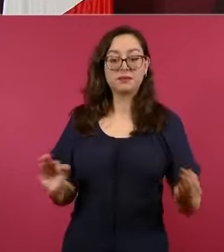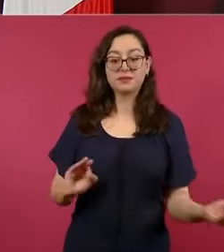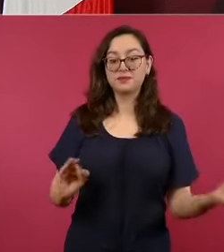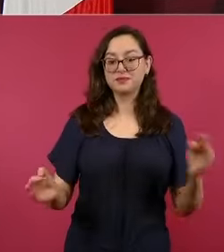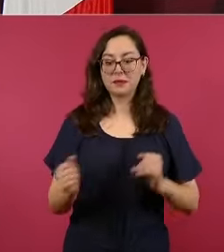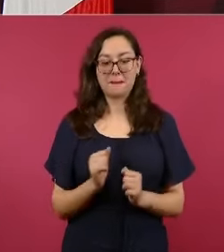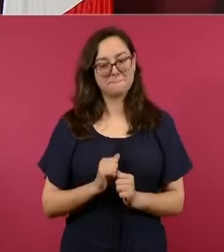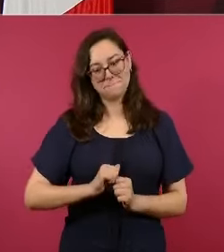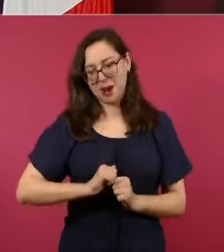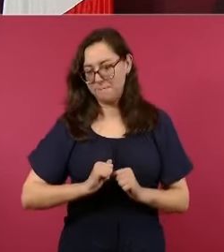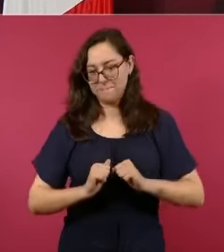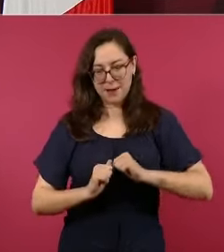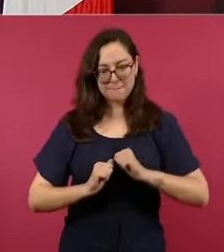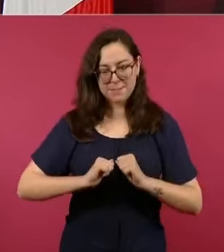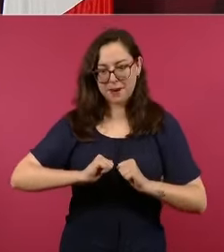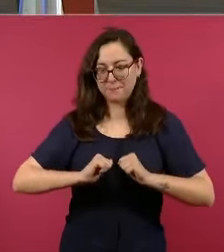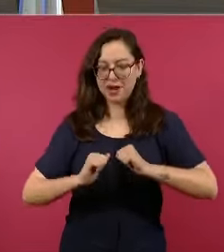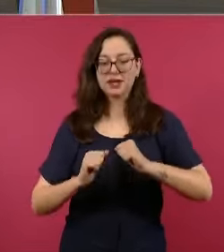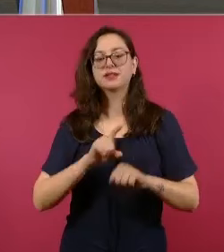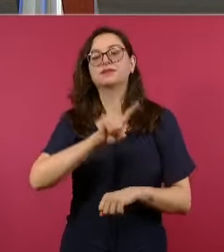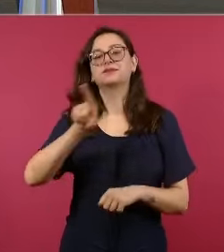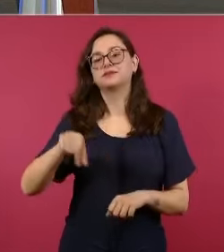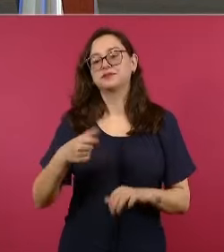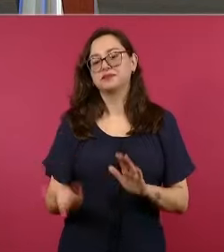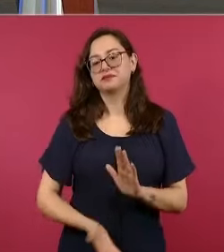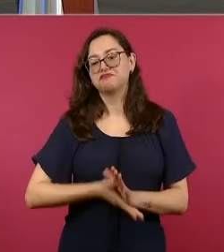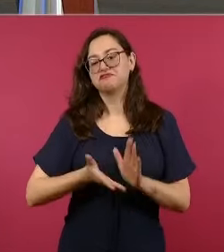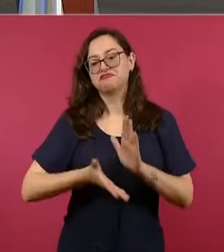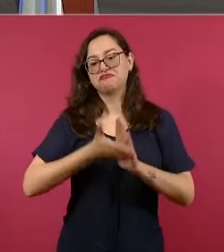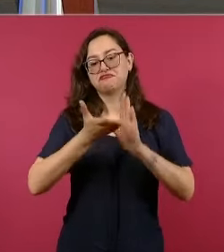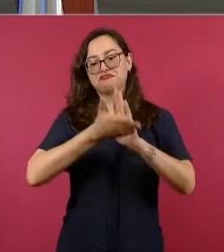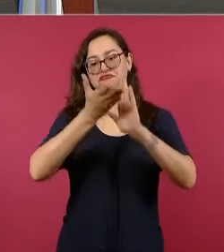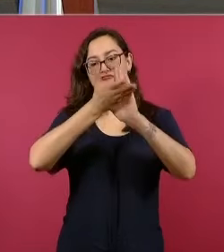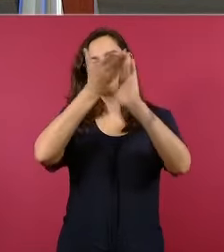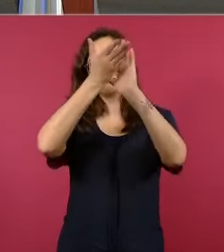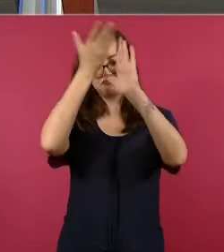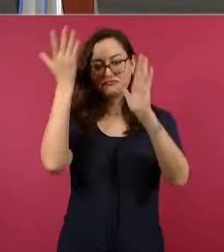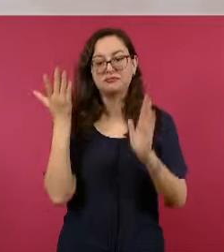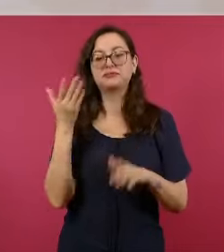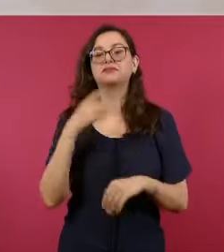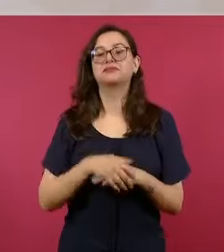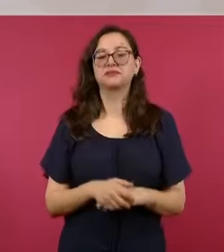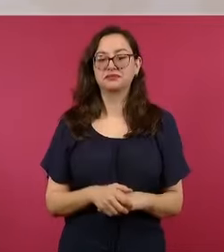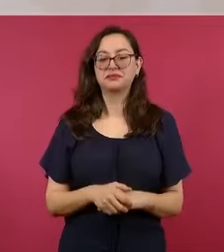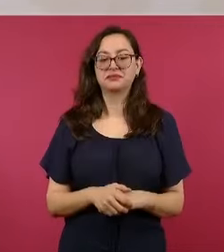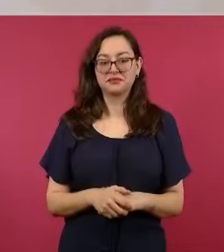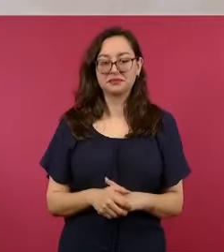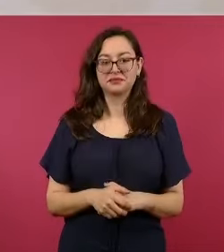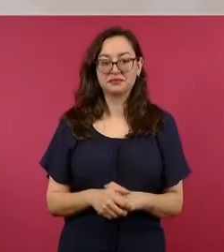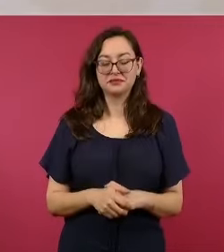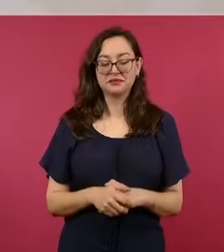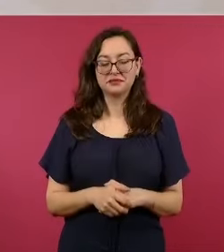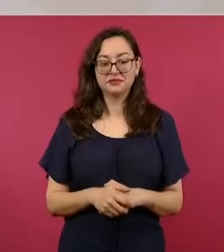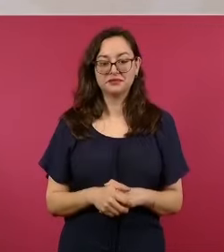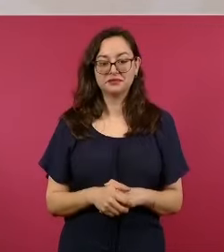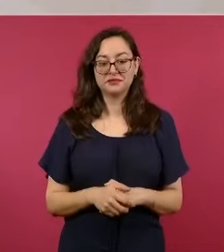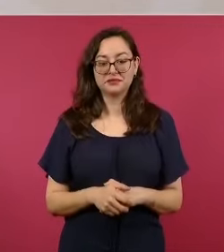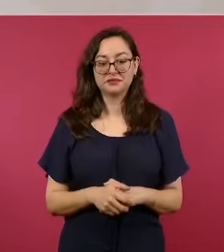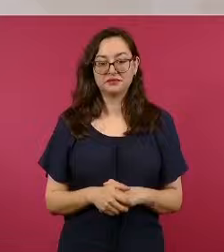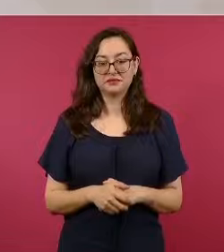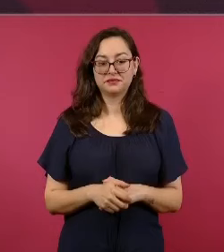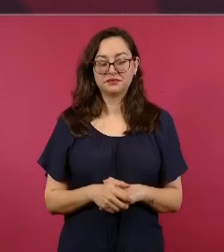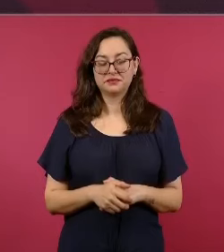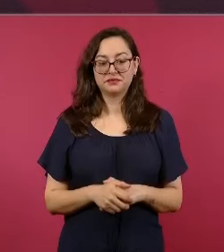terrenos y luego hacen las obras meten los servicios y